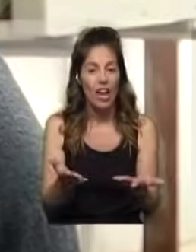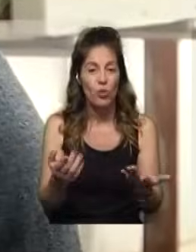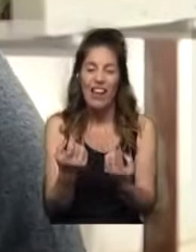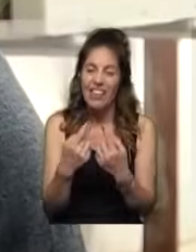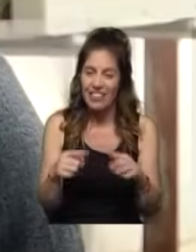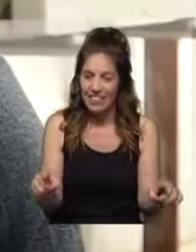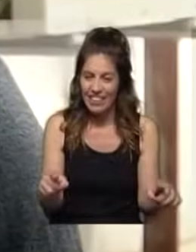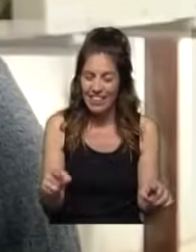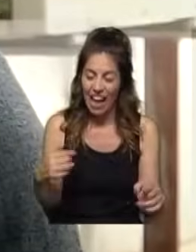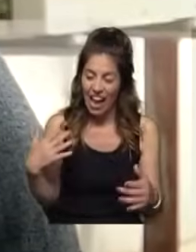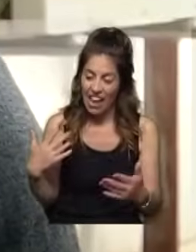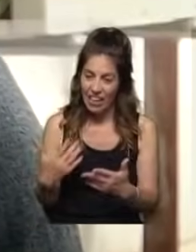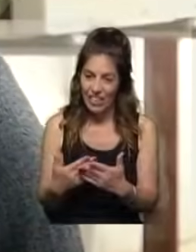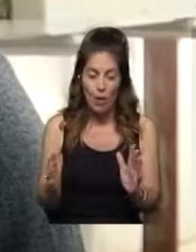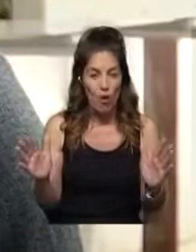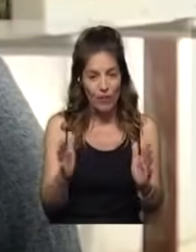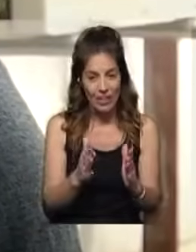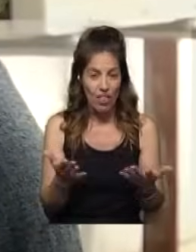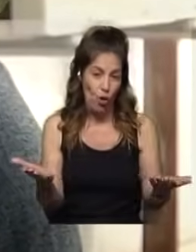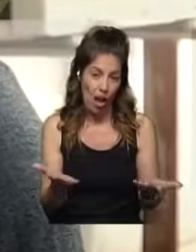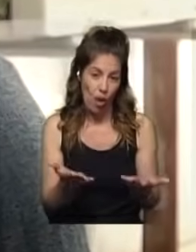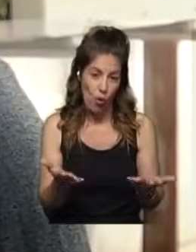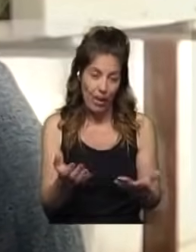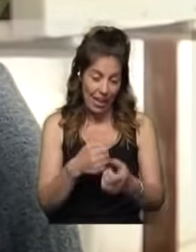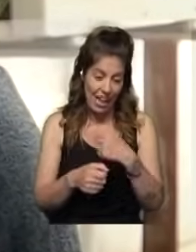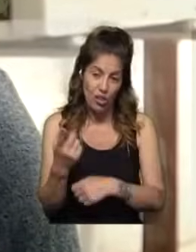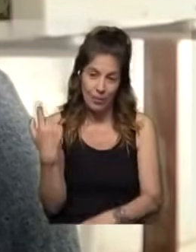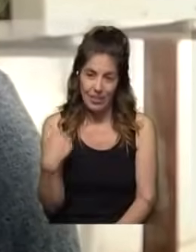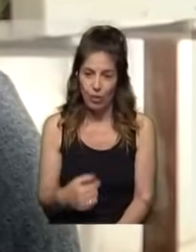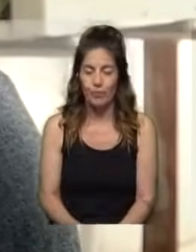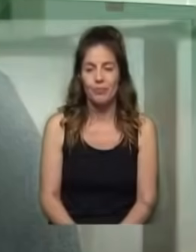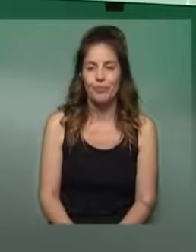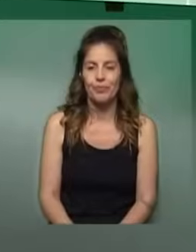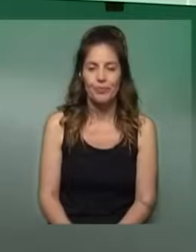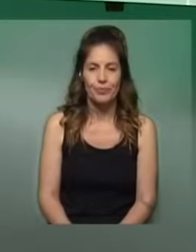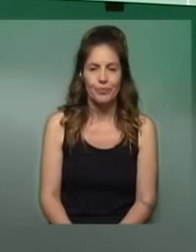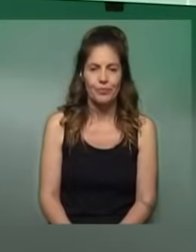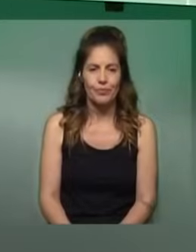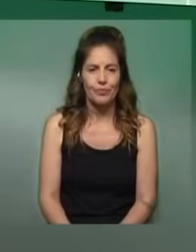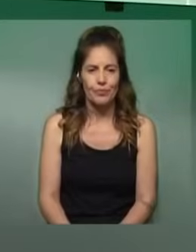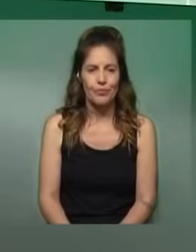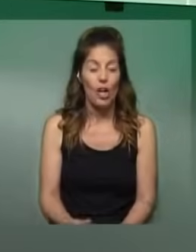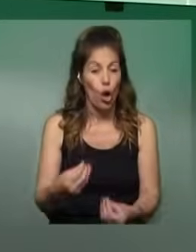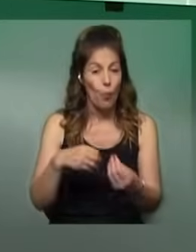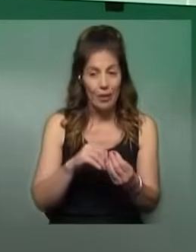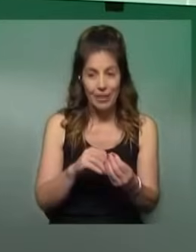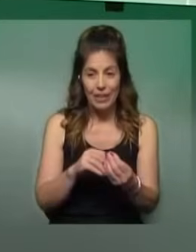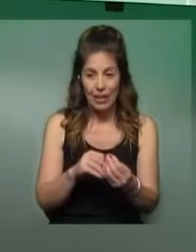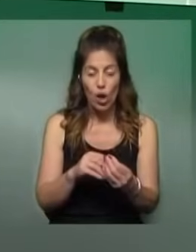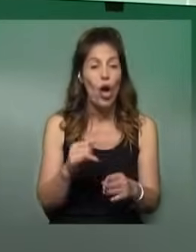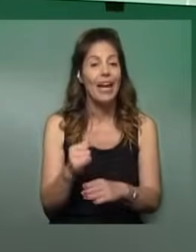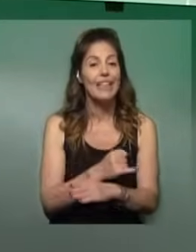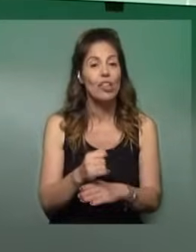distinta a la que Veníamos enfrentando a esta altura el año pasado asunto complementario porque desde el